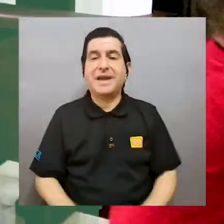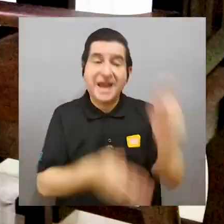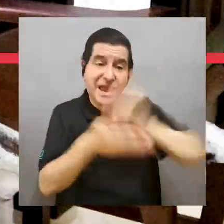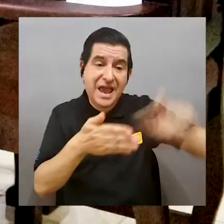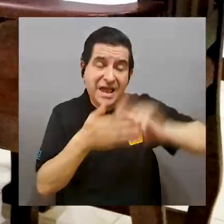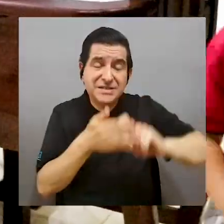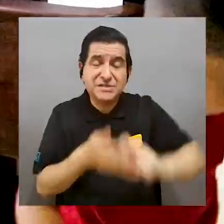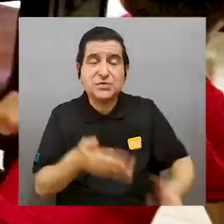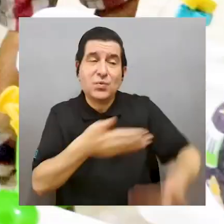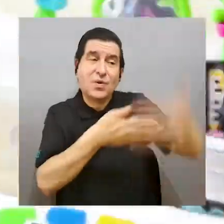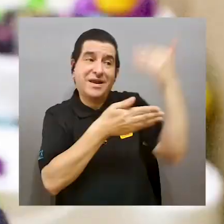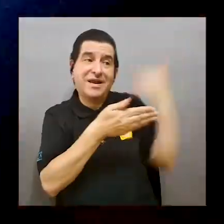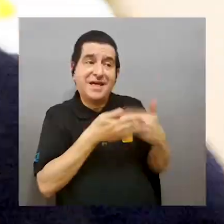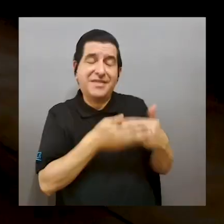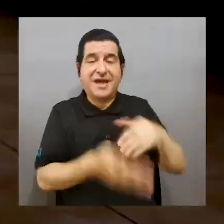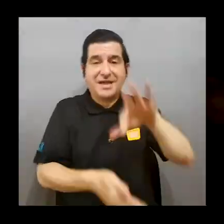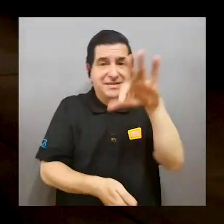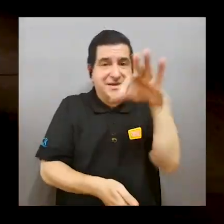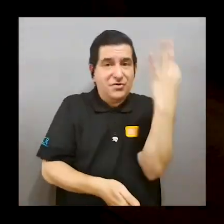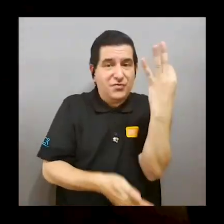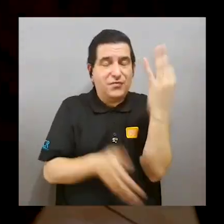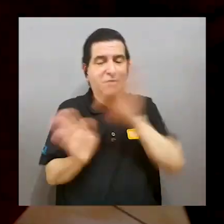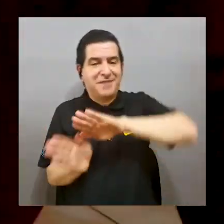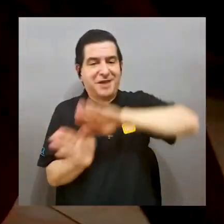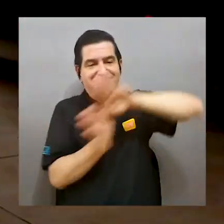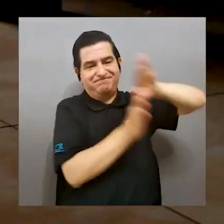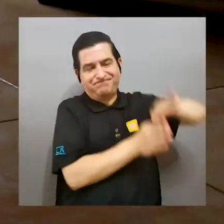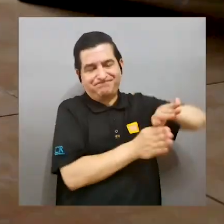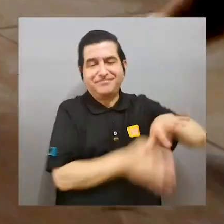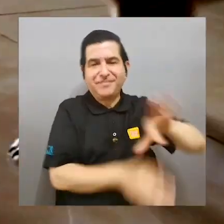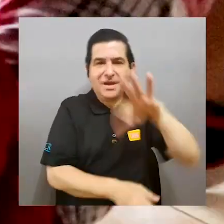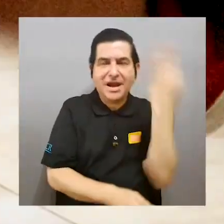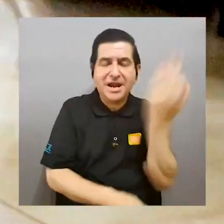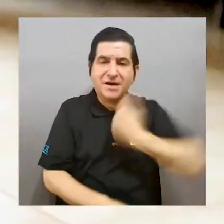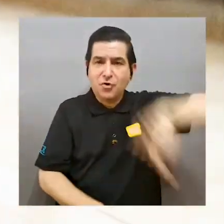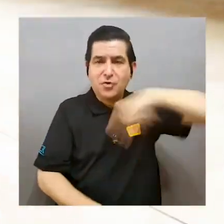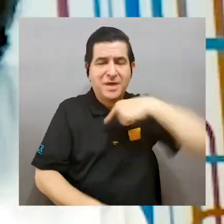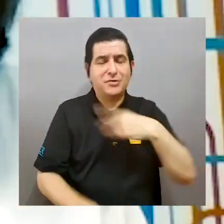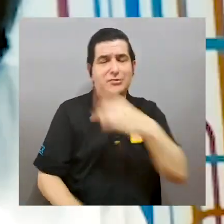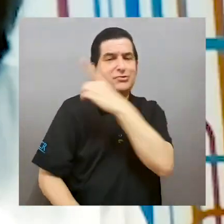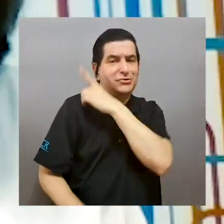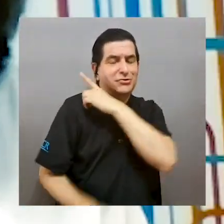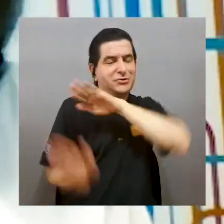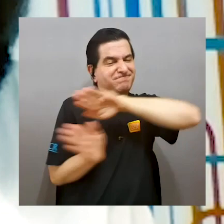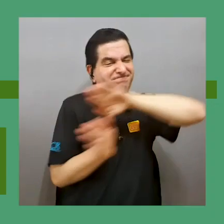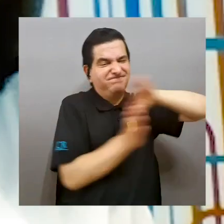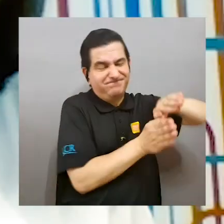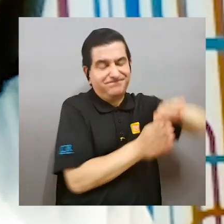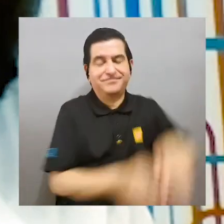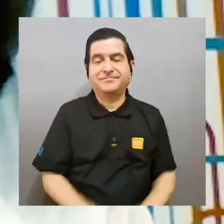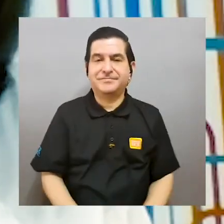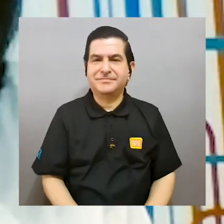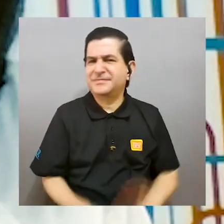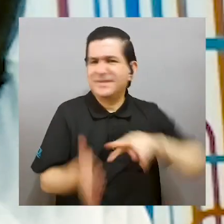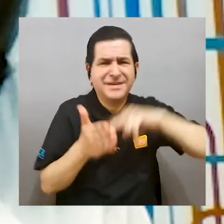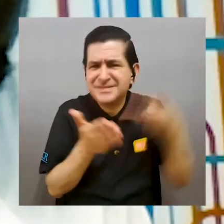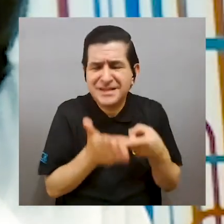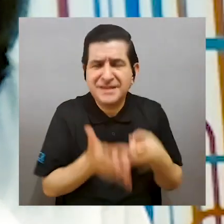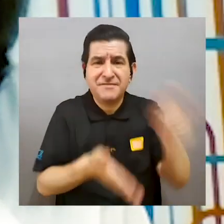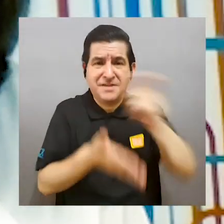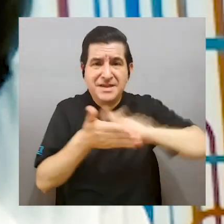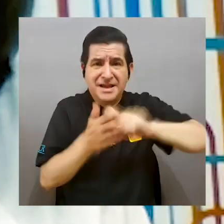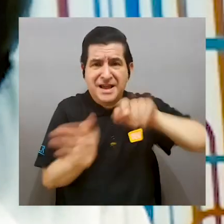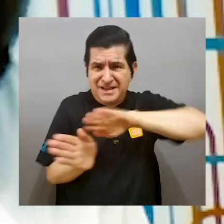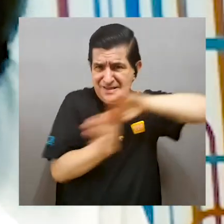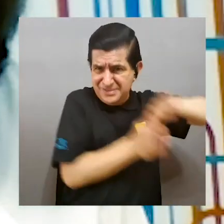la escuela quedó atrás en la forma en que la veníamos desarrollando, en la forma en que la veníamos dirigiendo. Entonces, en este sentido, al quedar